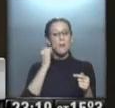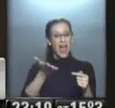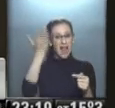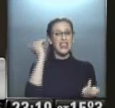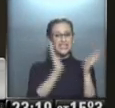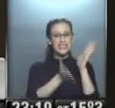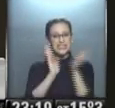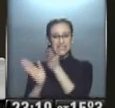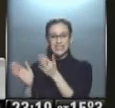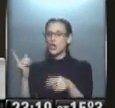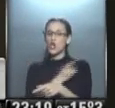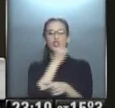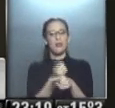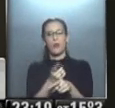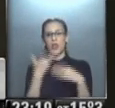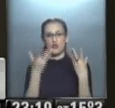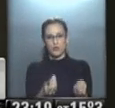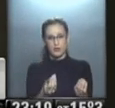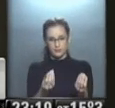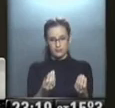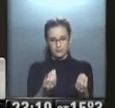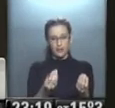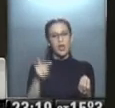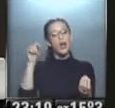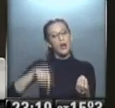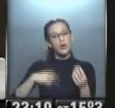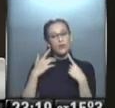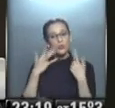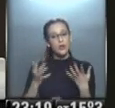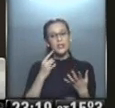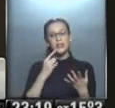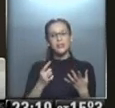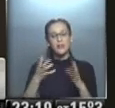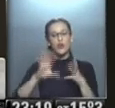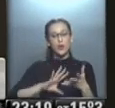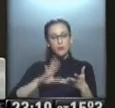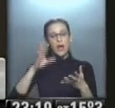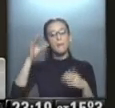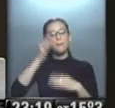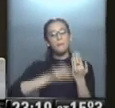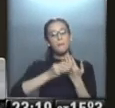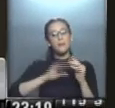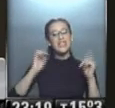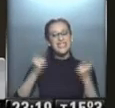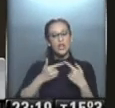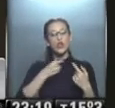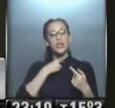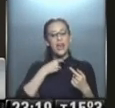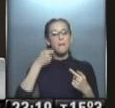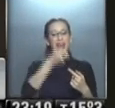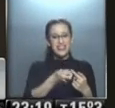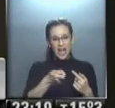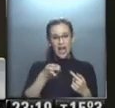condenados o detenidos con prisión preventiva. La presentación sostiene que la medida tomada por el Ministerio intenta causarle la muerte y